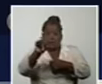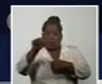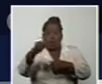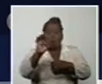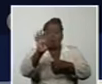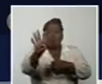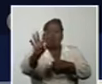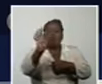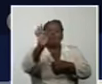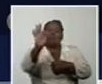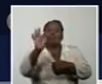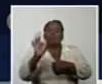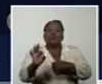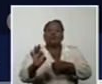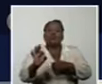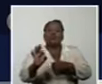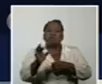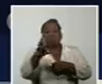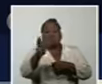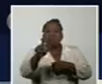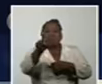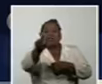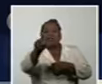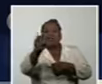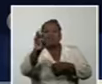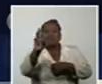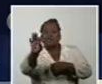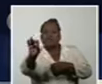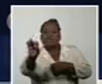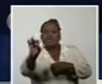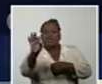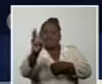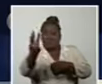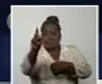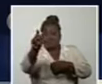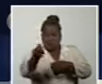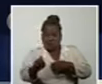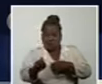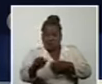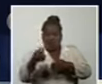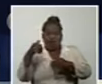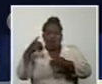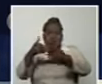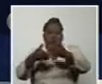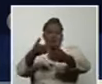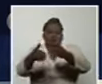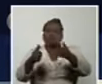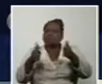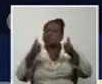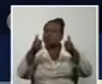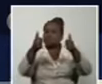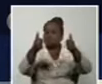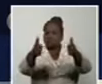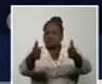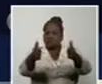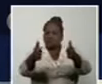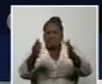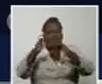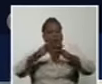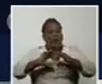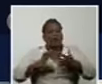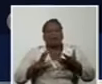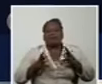97,4%, o sea 173, tienen una evolución clínica estable, sin complicaciones